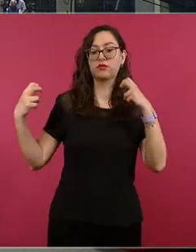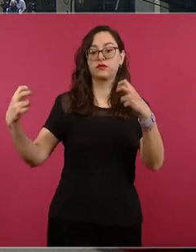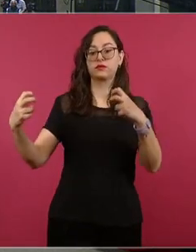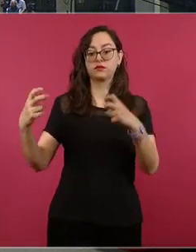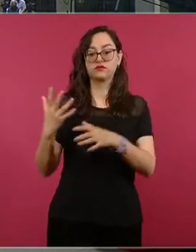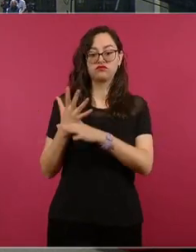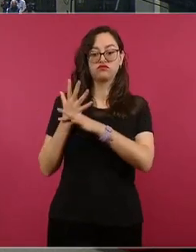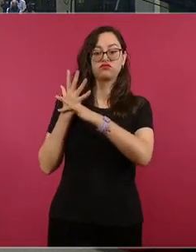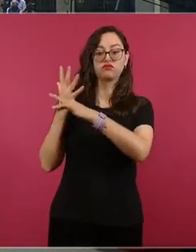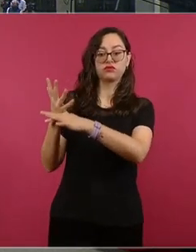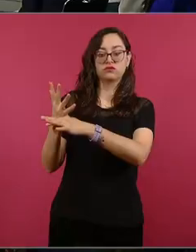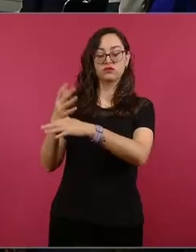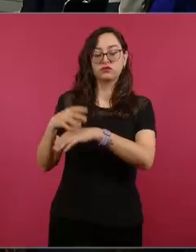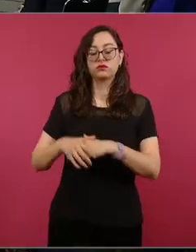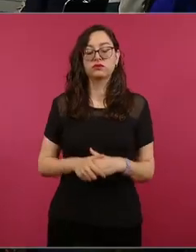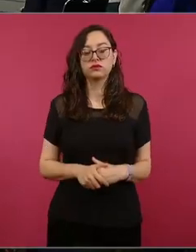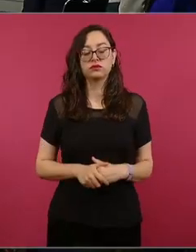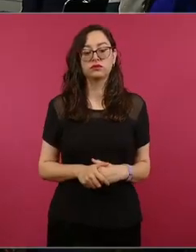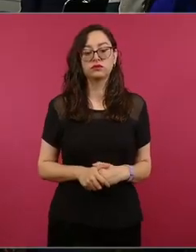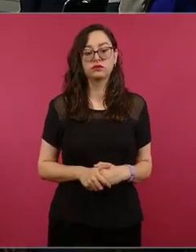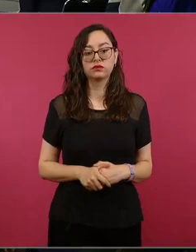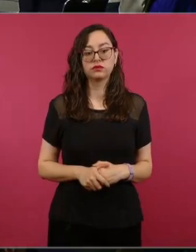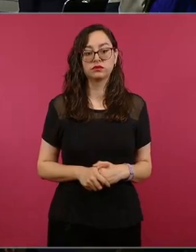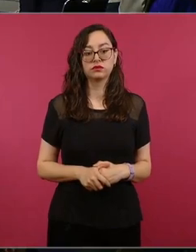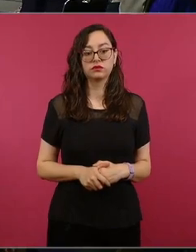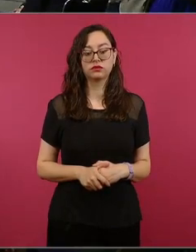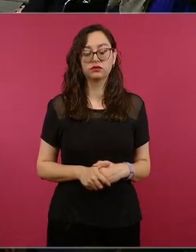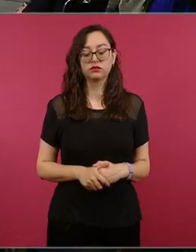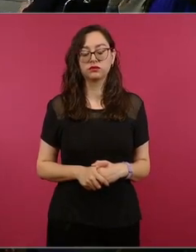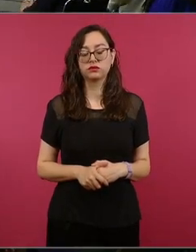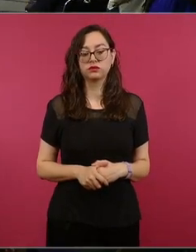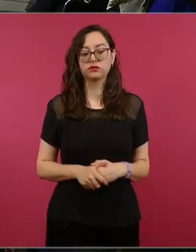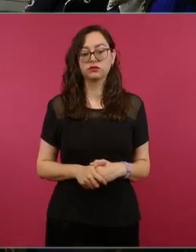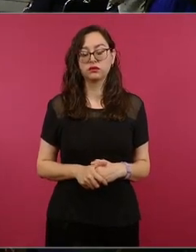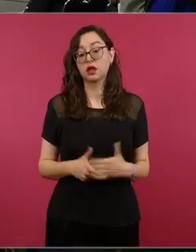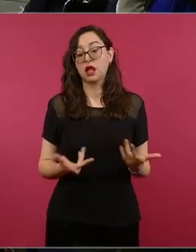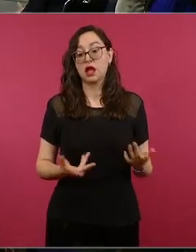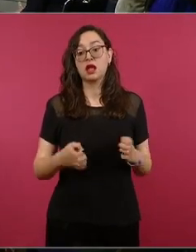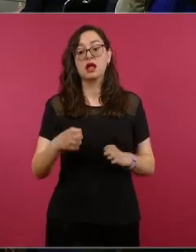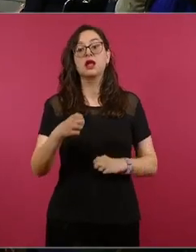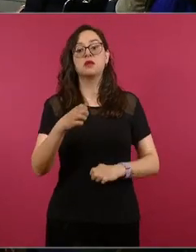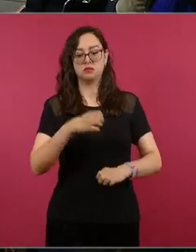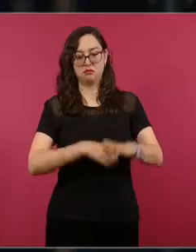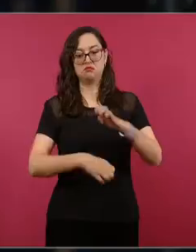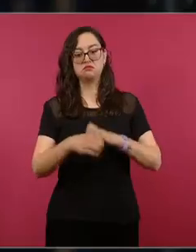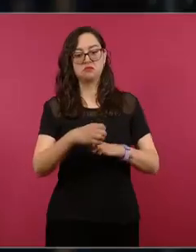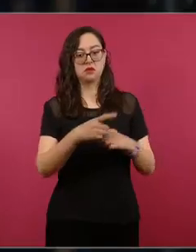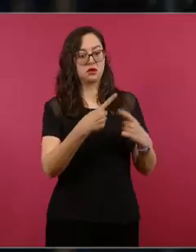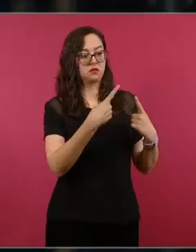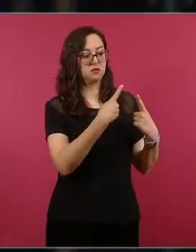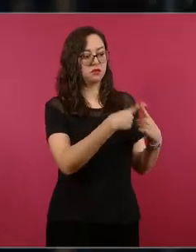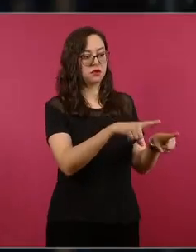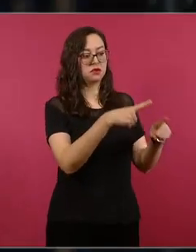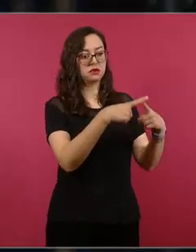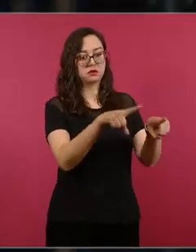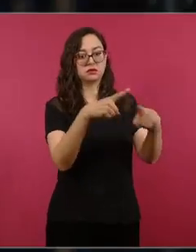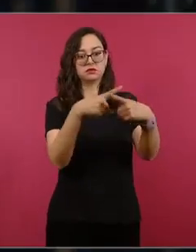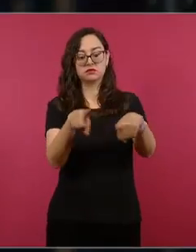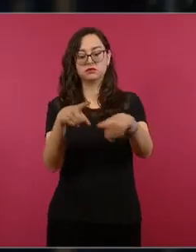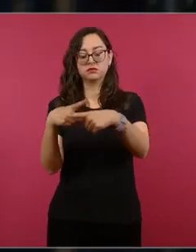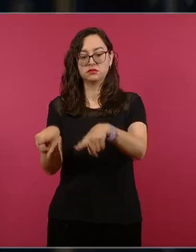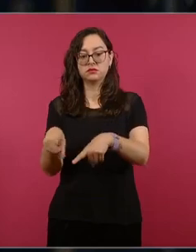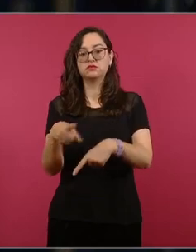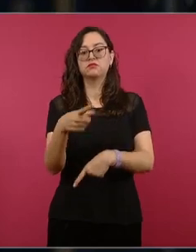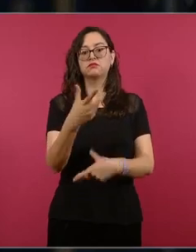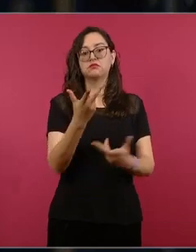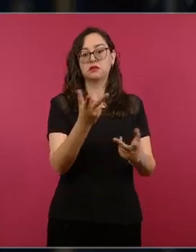no otorgarle un amparo que estaba solicitando algunas empresas que forman parte de la industria de alimentos con la intención